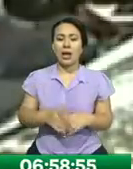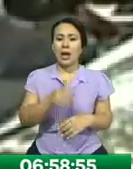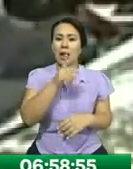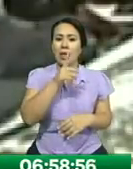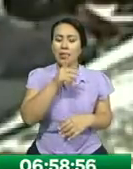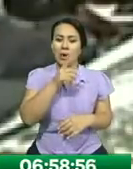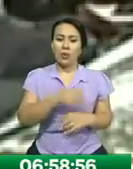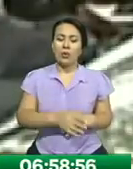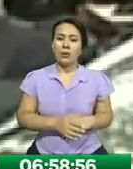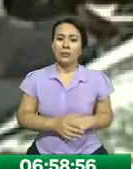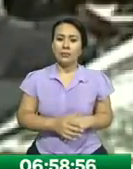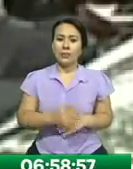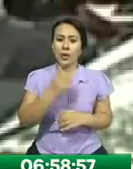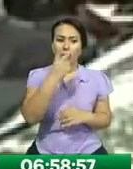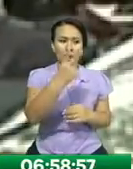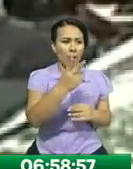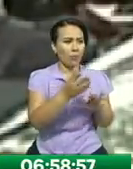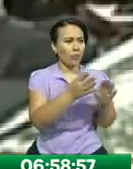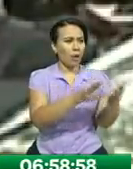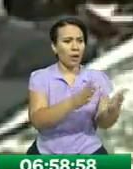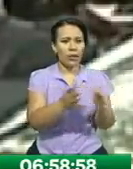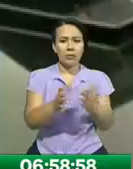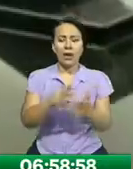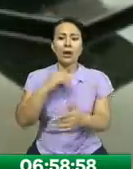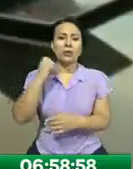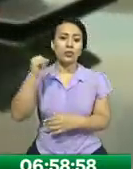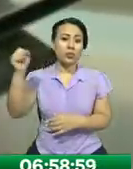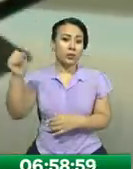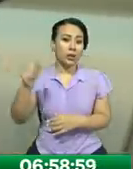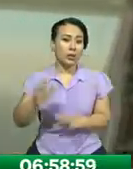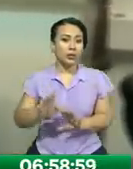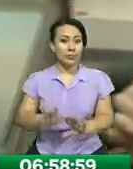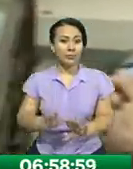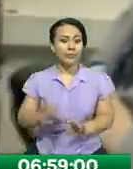de La Tacunga. En los dos casos se habló de suicidio. En Quito informó Iván Casab.